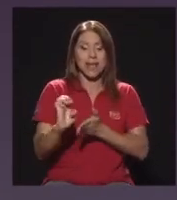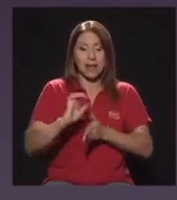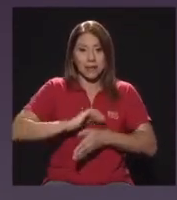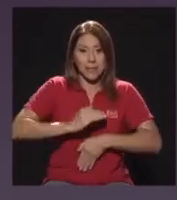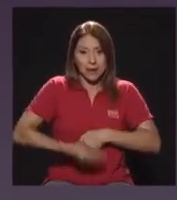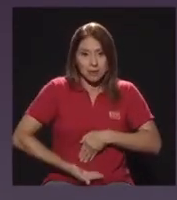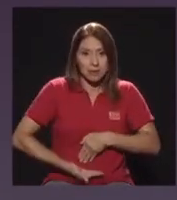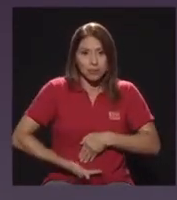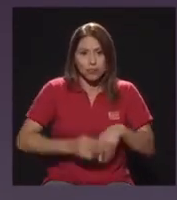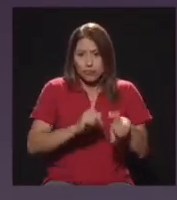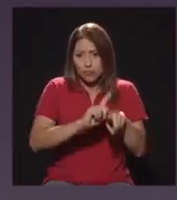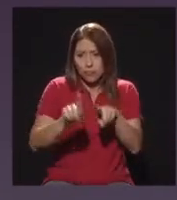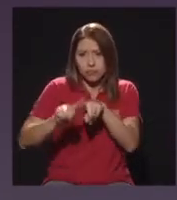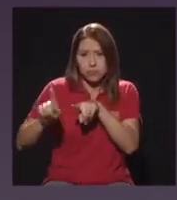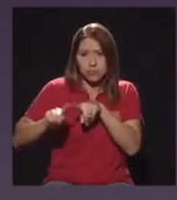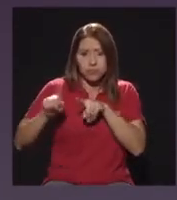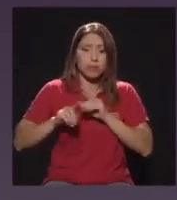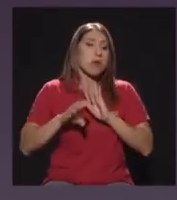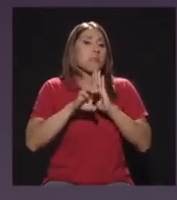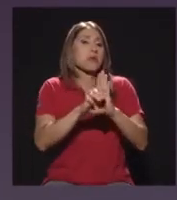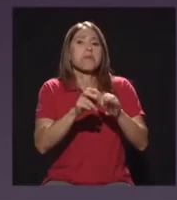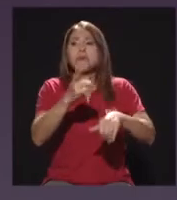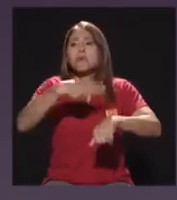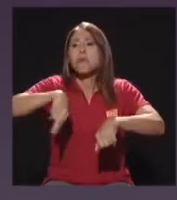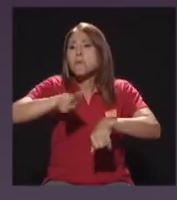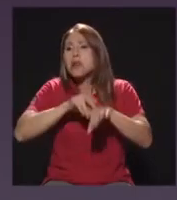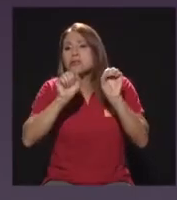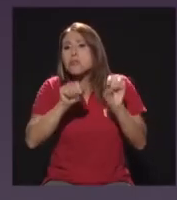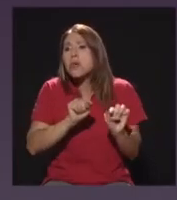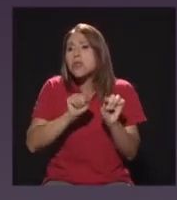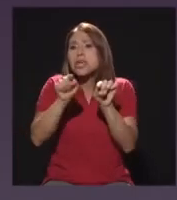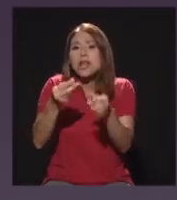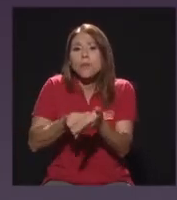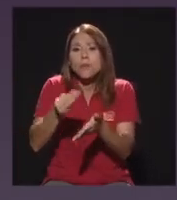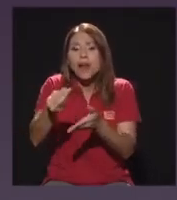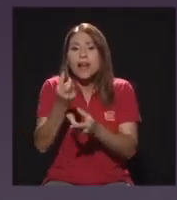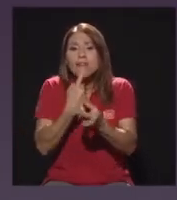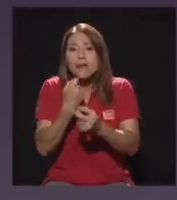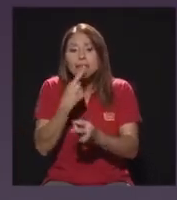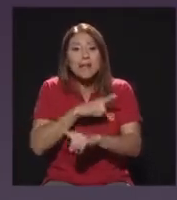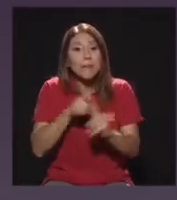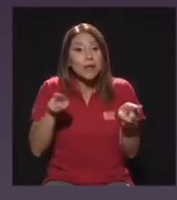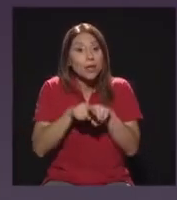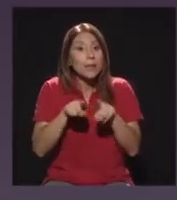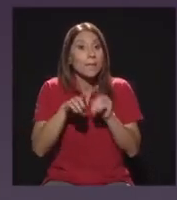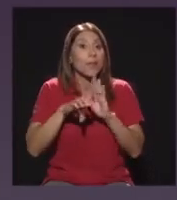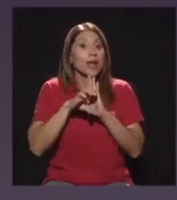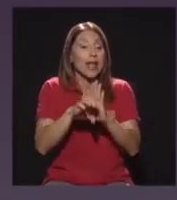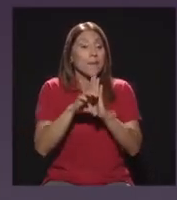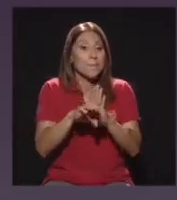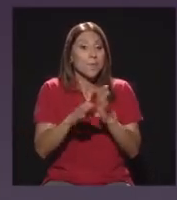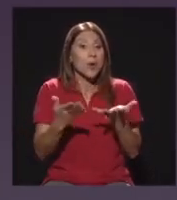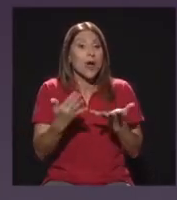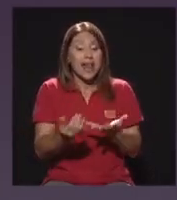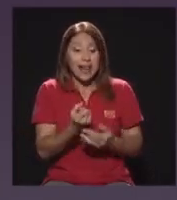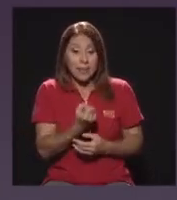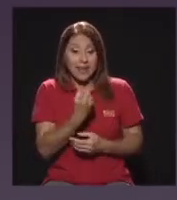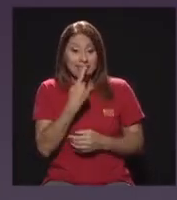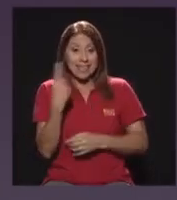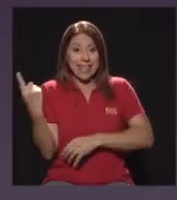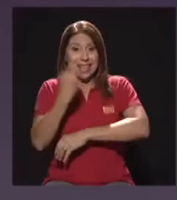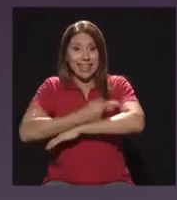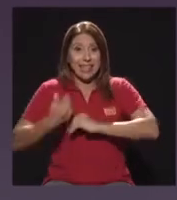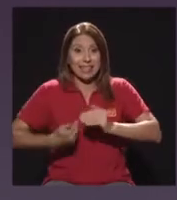desde anticonceptivos comunes que se pueden comprar en la farmacia pero también por ejemplo de anticoncepción de emergencia que es la conocida pastilla del día después